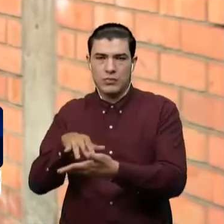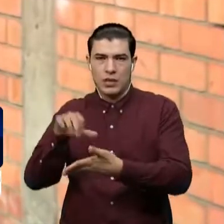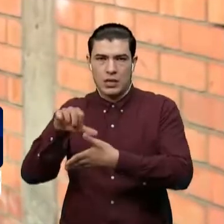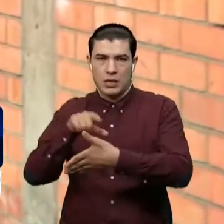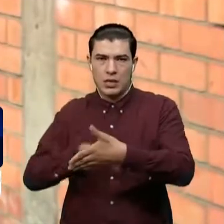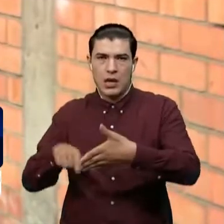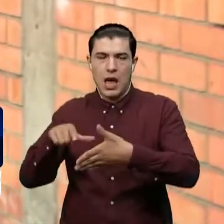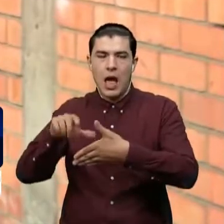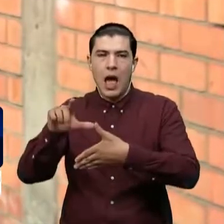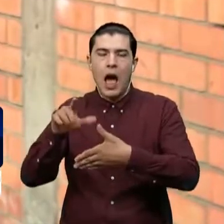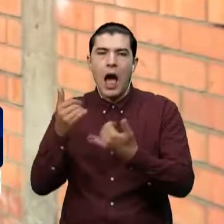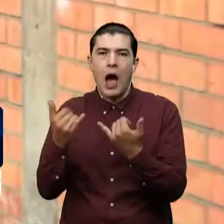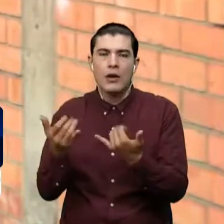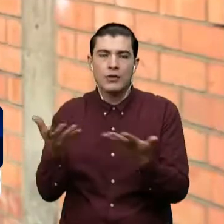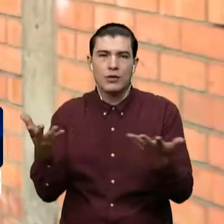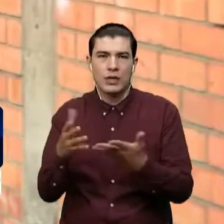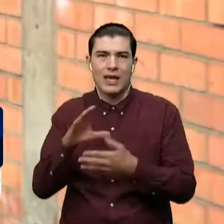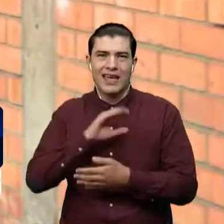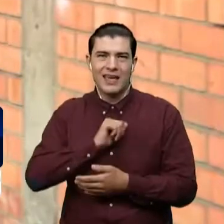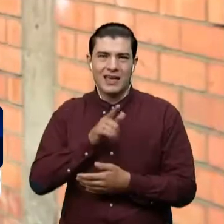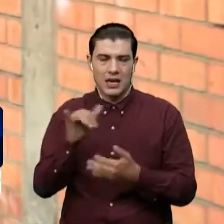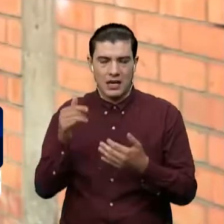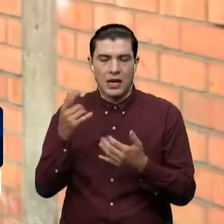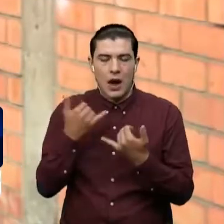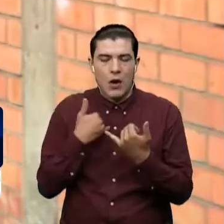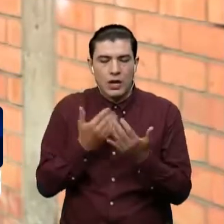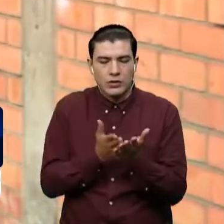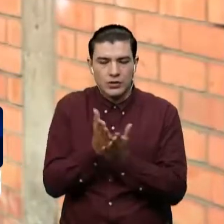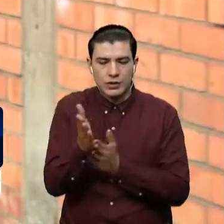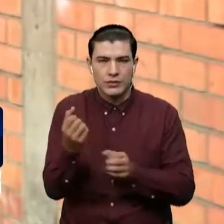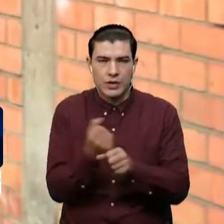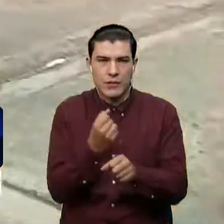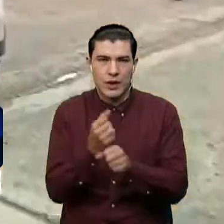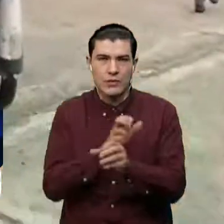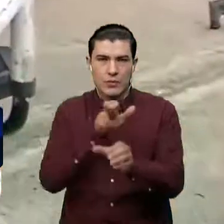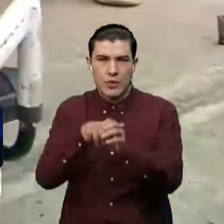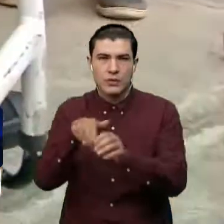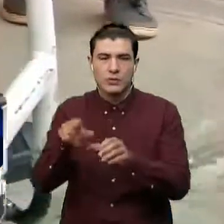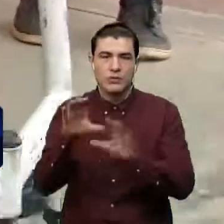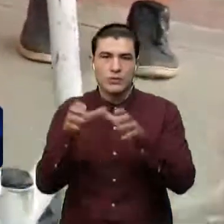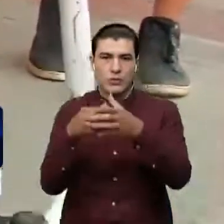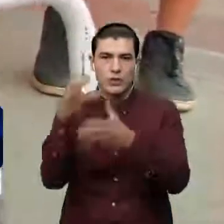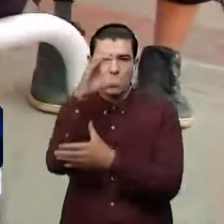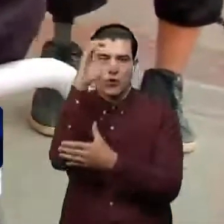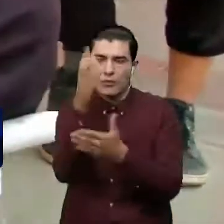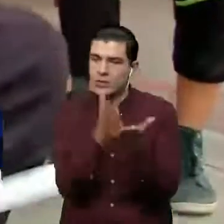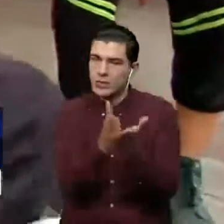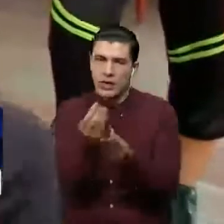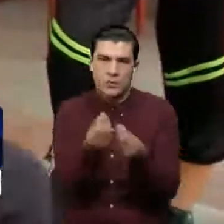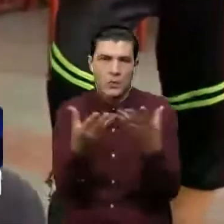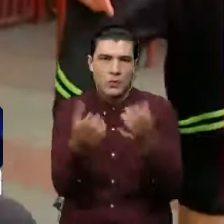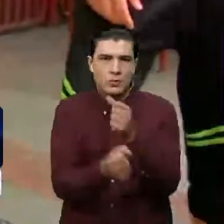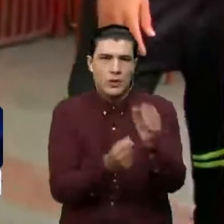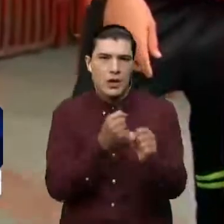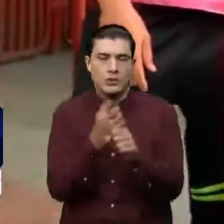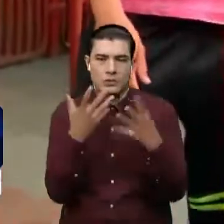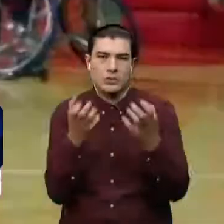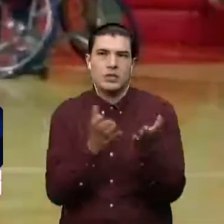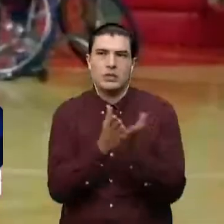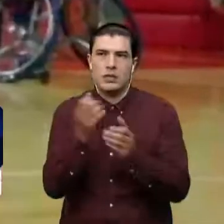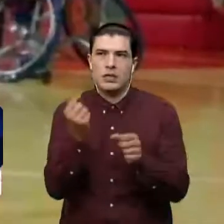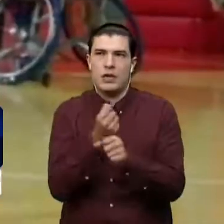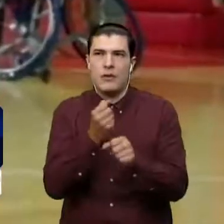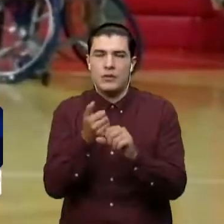y pues ahora seguimos trabajando con la selección y espero que sean muchos años más yo y marc quien espera consolidarse con la selección